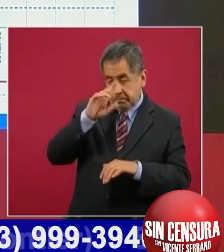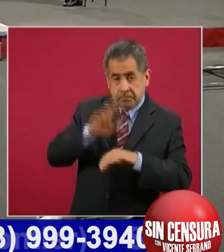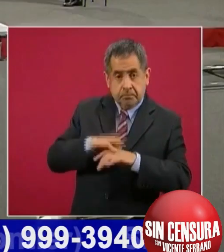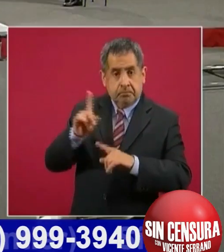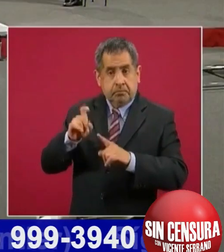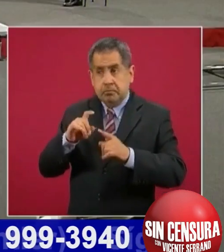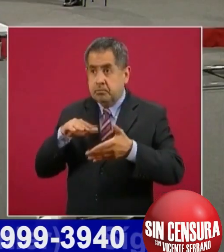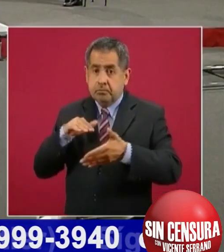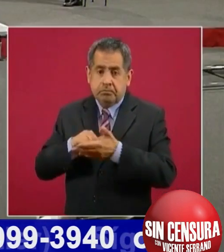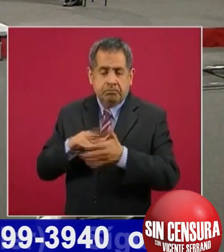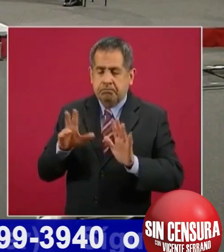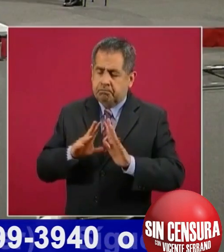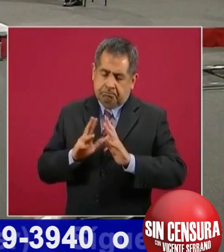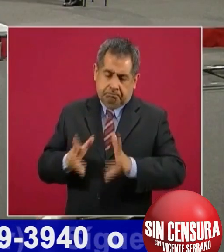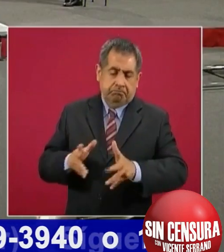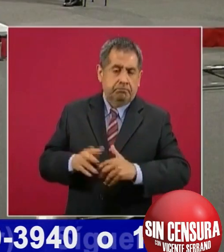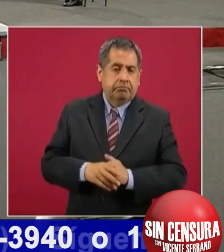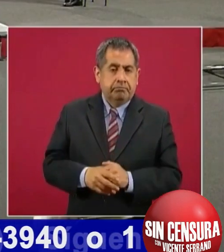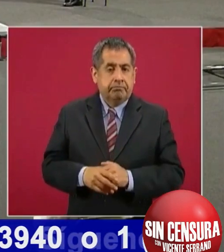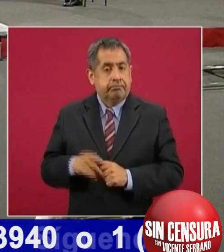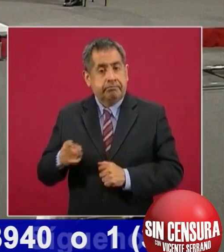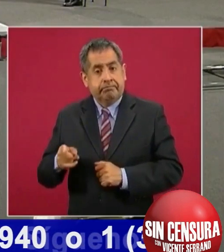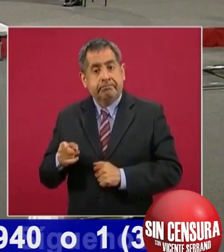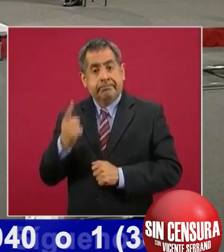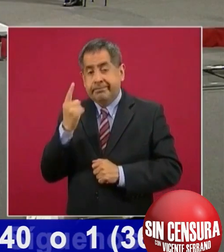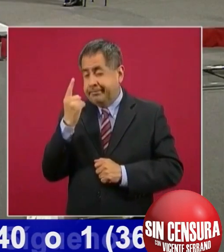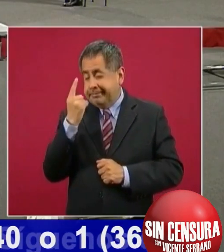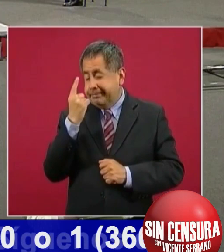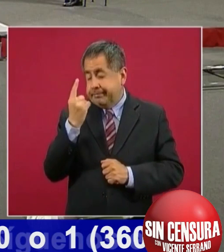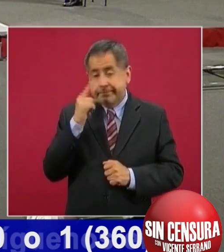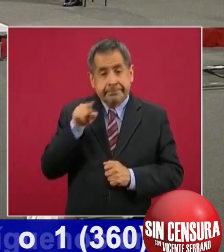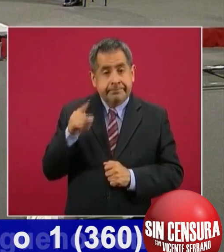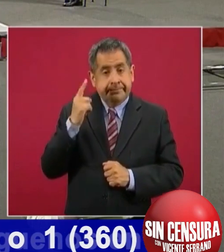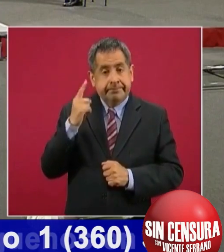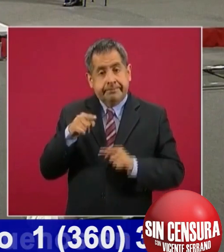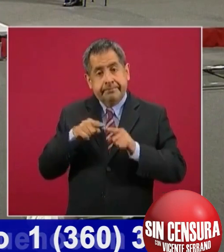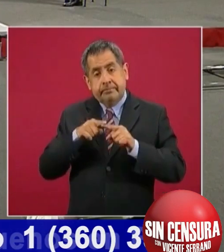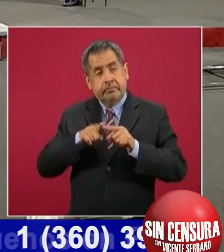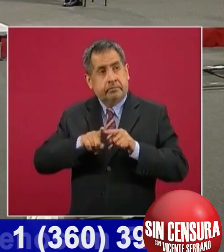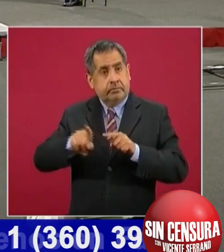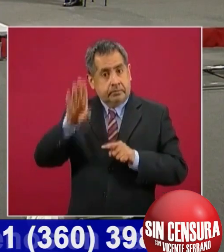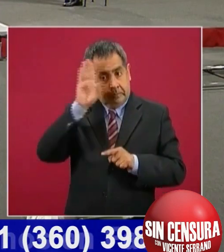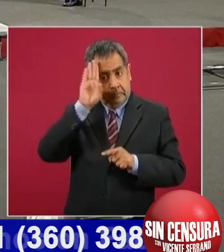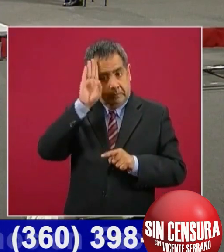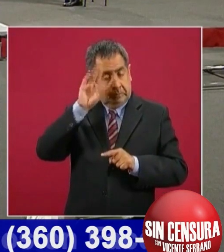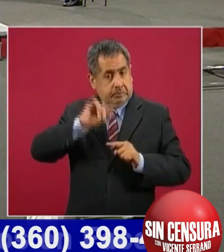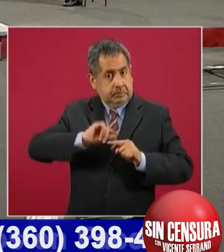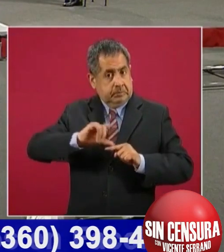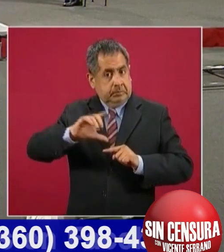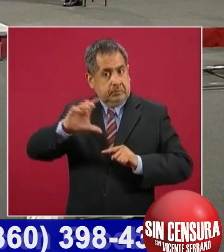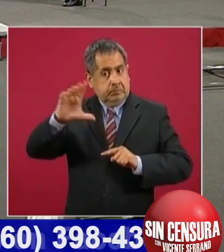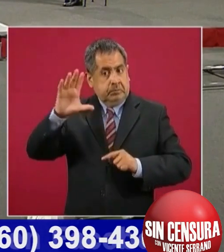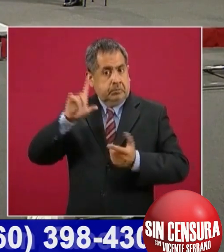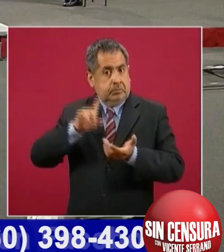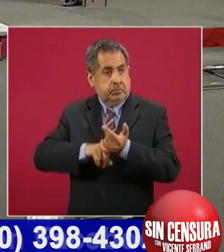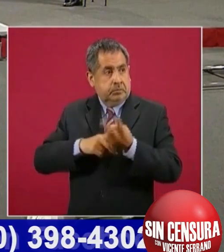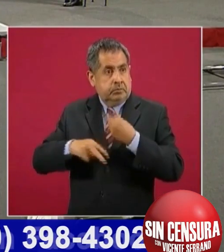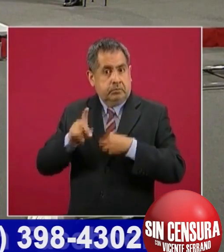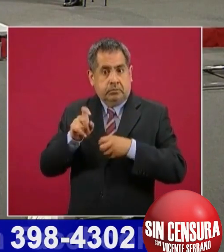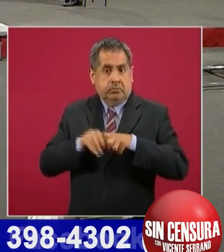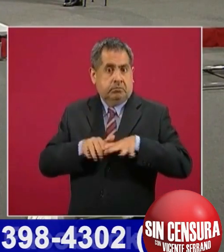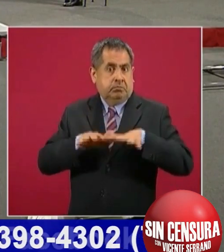no se recomienda. Entonces río sí es el único que tiene este comportamiento. Está salido